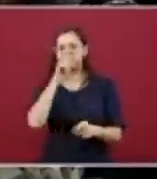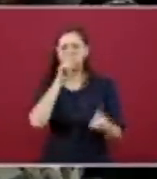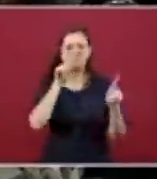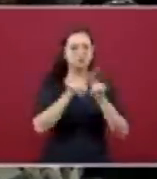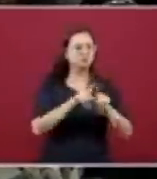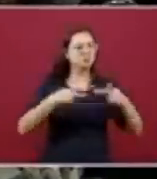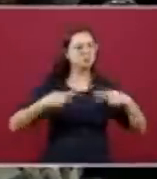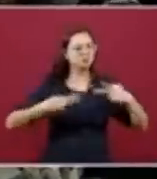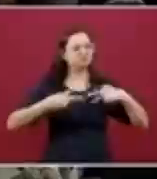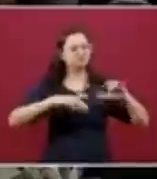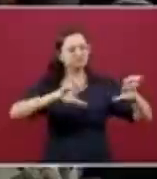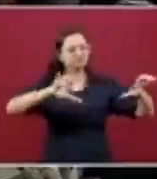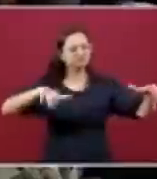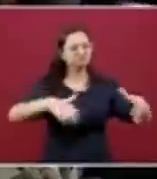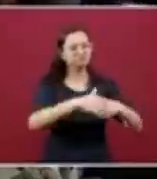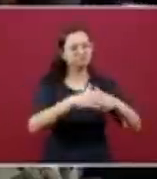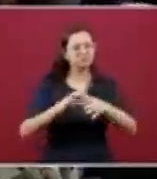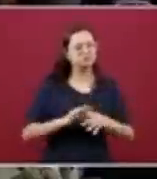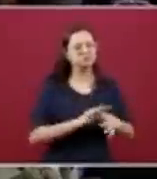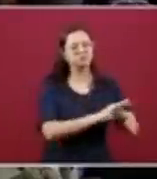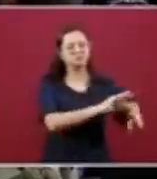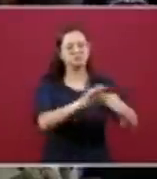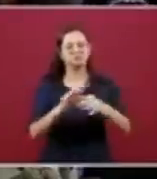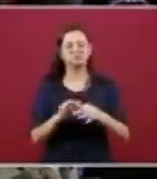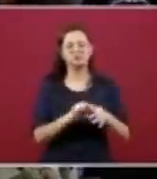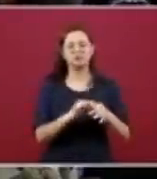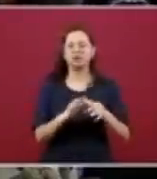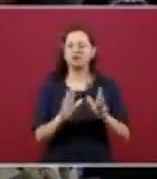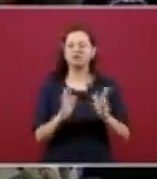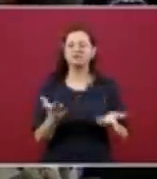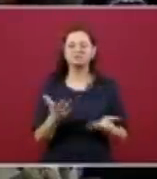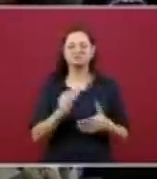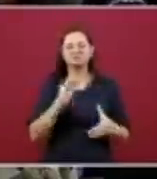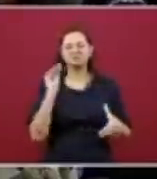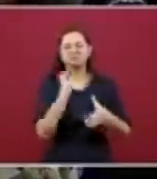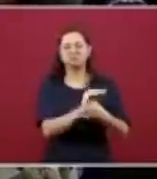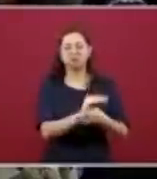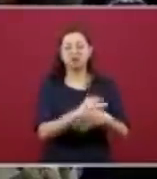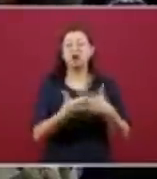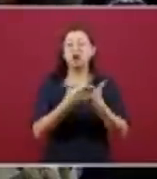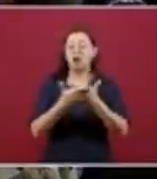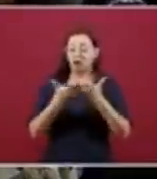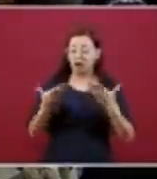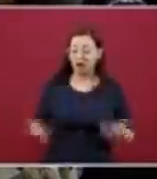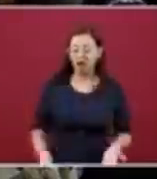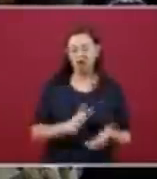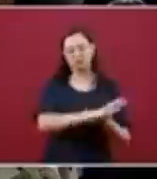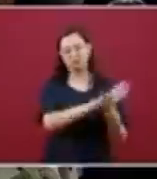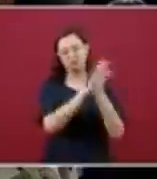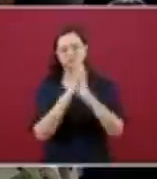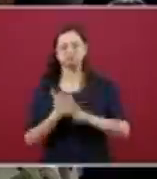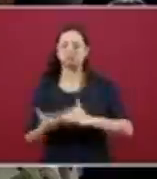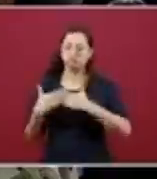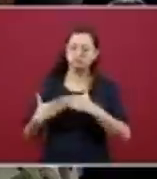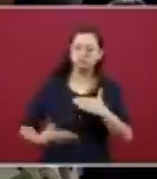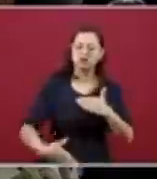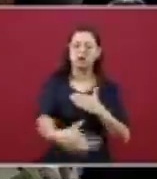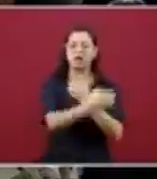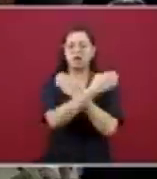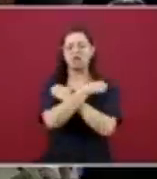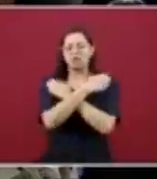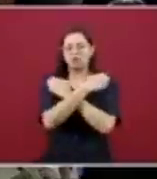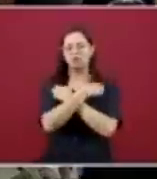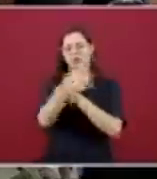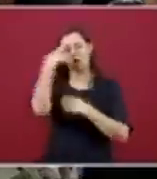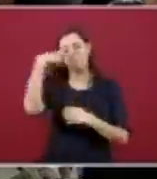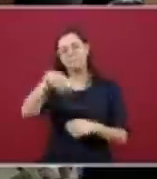colectivo. Comienza así la creación de un nuevo centro de educación y transformación para niños y